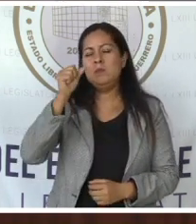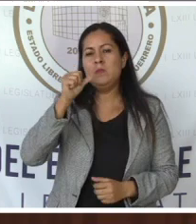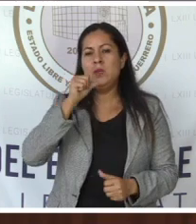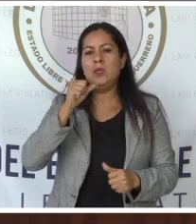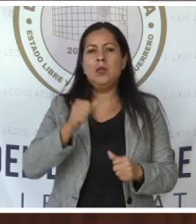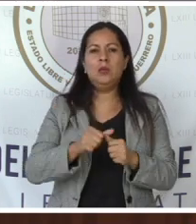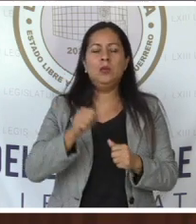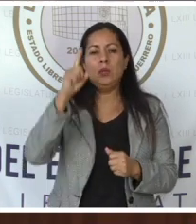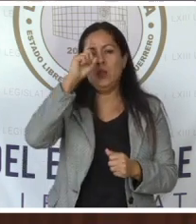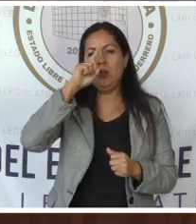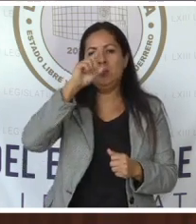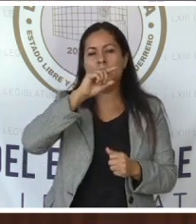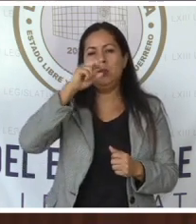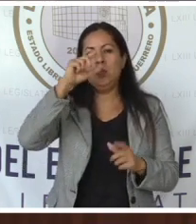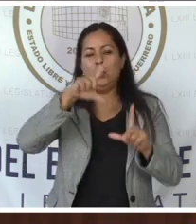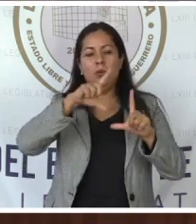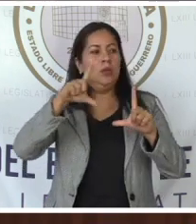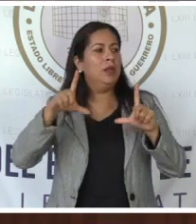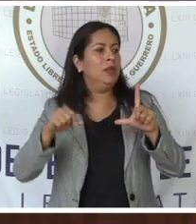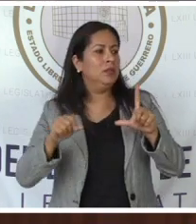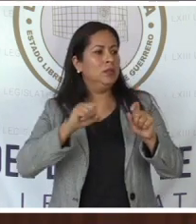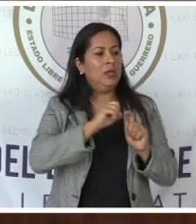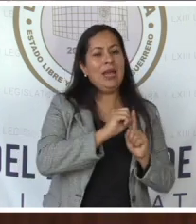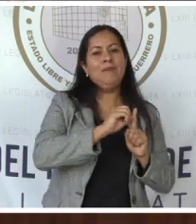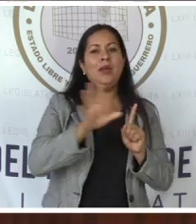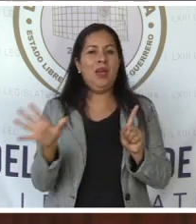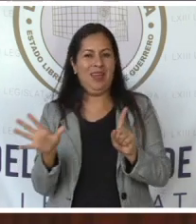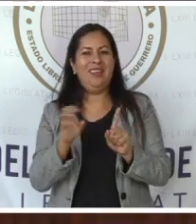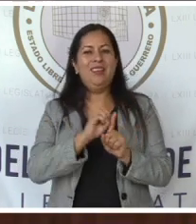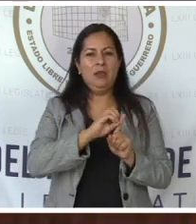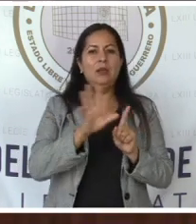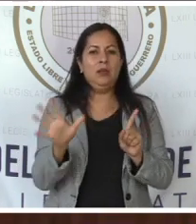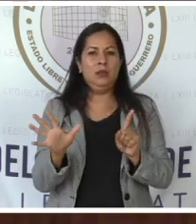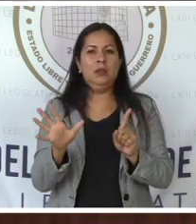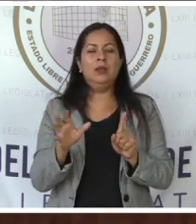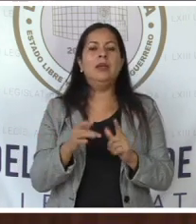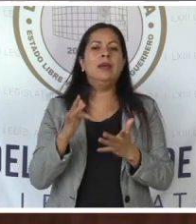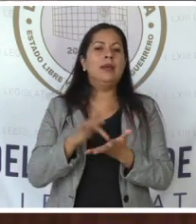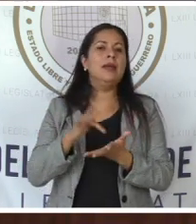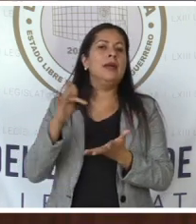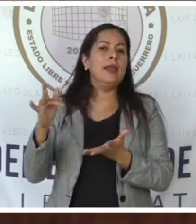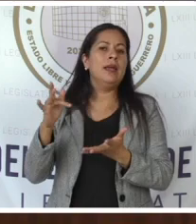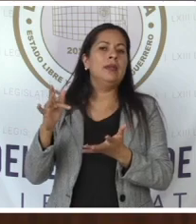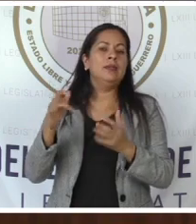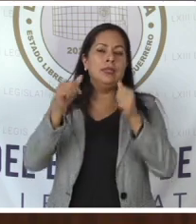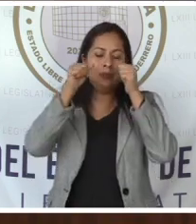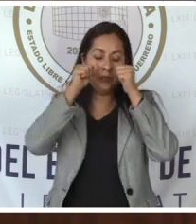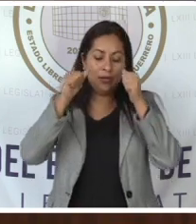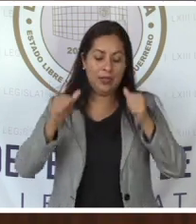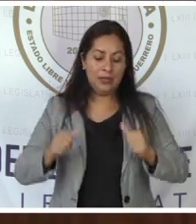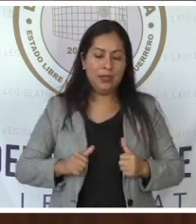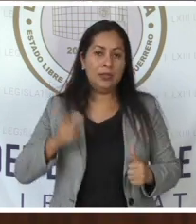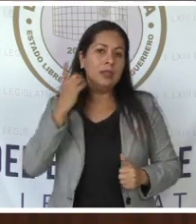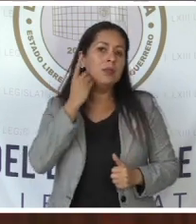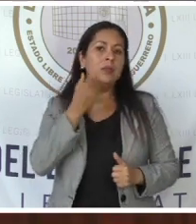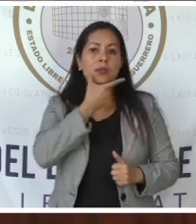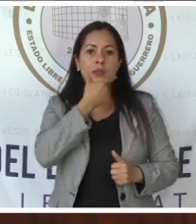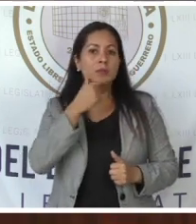Consejo Nacional para la Prevención de la Discriminación. Gracias por sus atenciones,